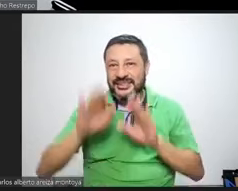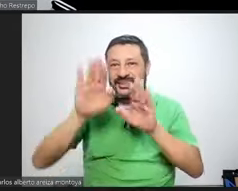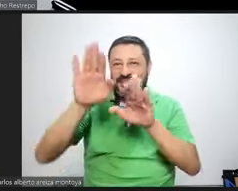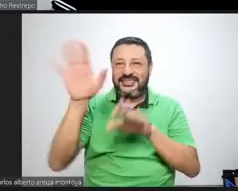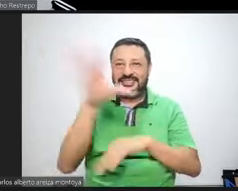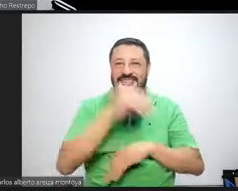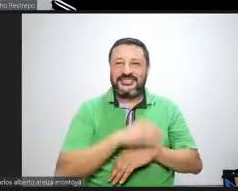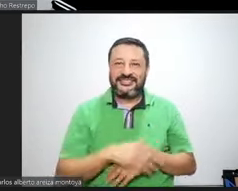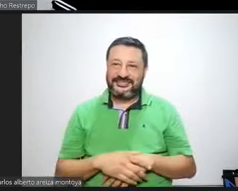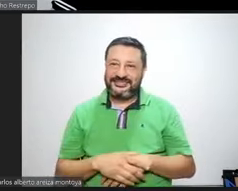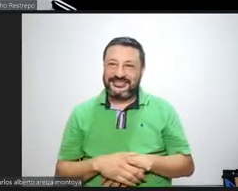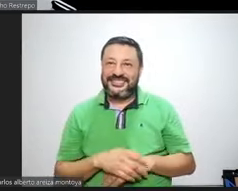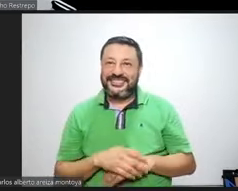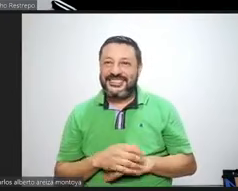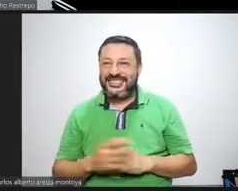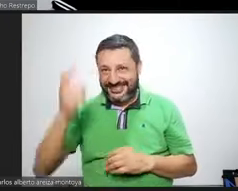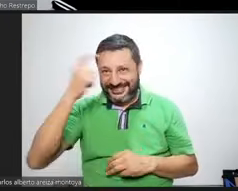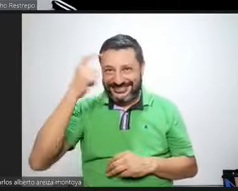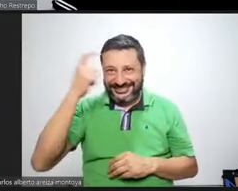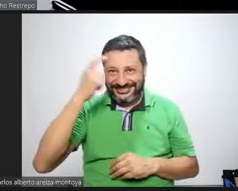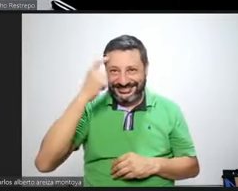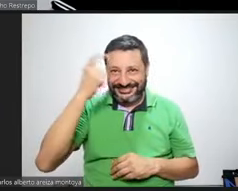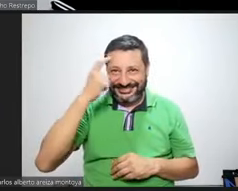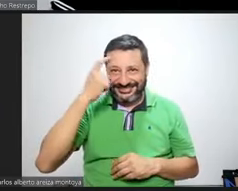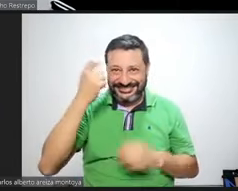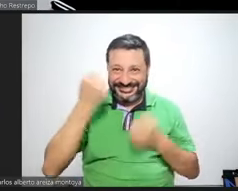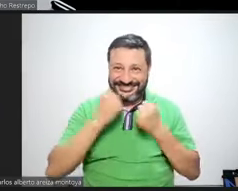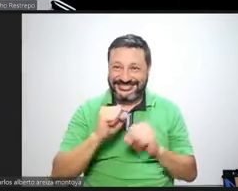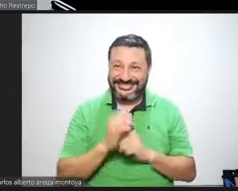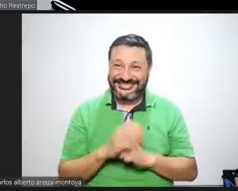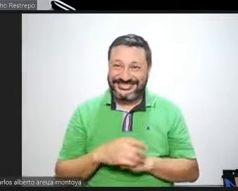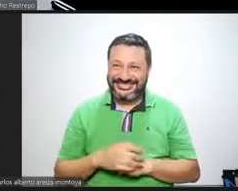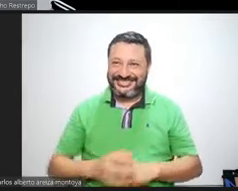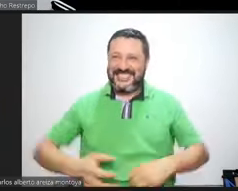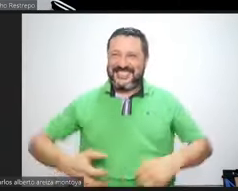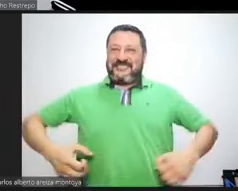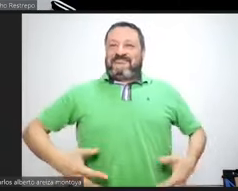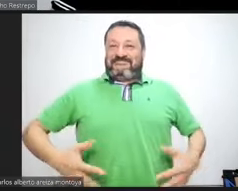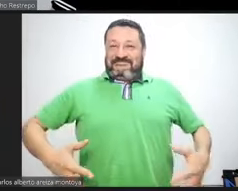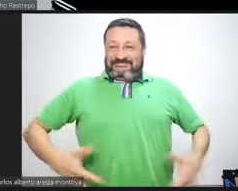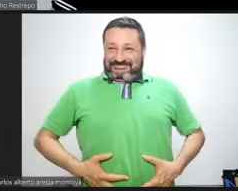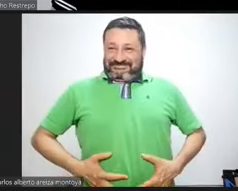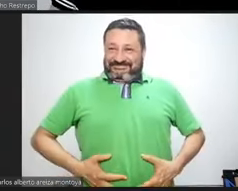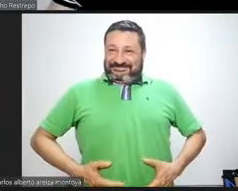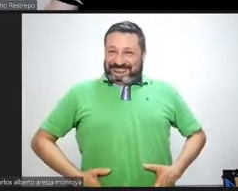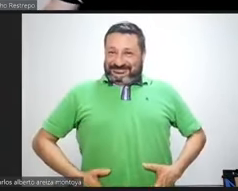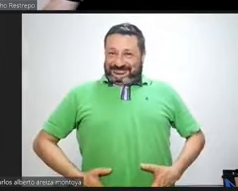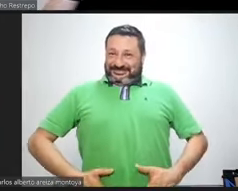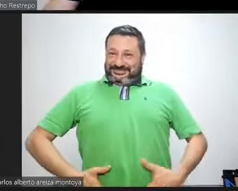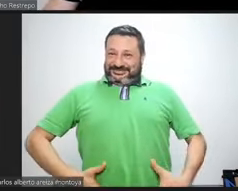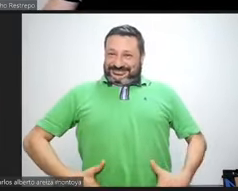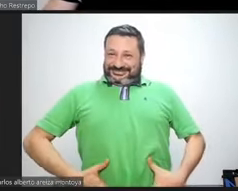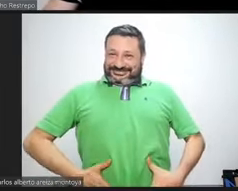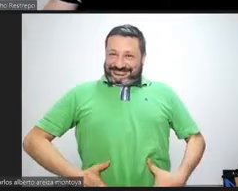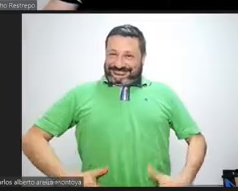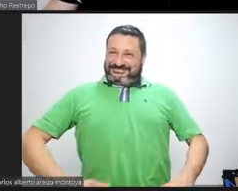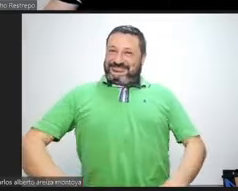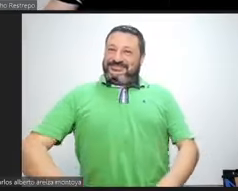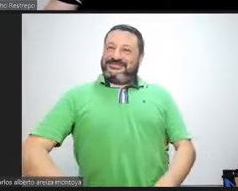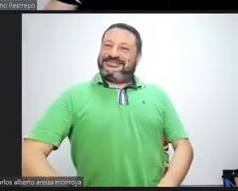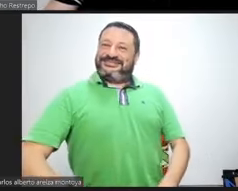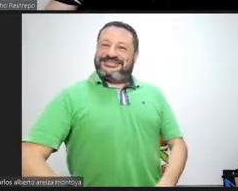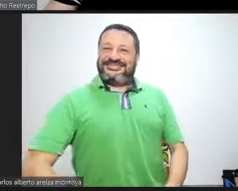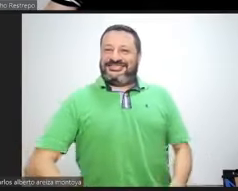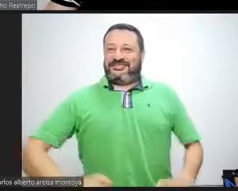piensa mucho en nosotros porque hacemos mucha fuerza por ti, porque nos apretamos acá, así como los gimnastas, hacemos